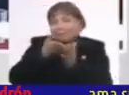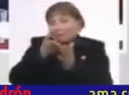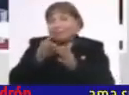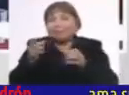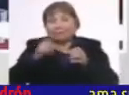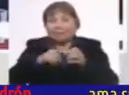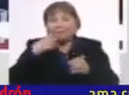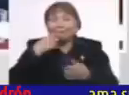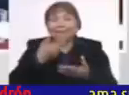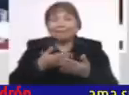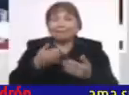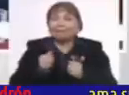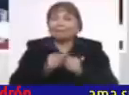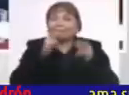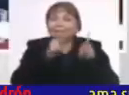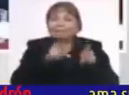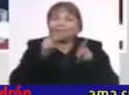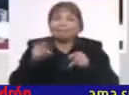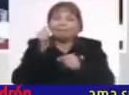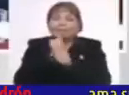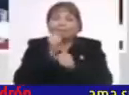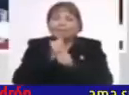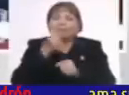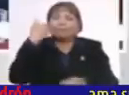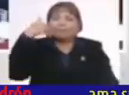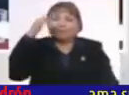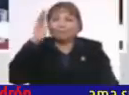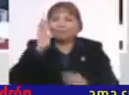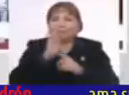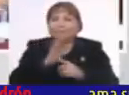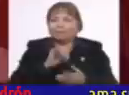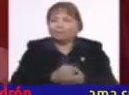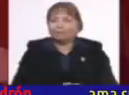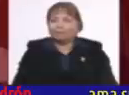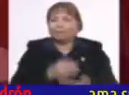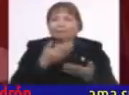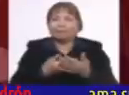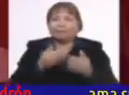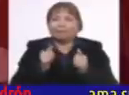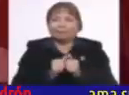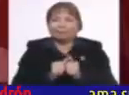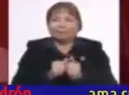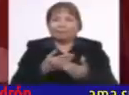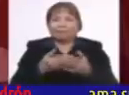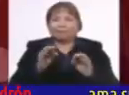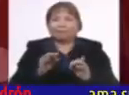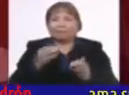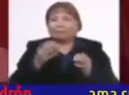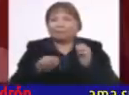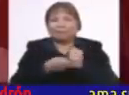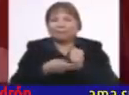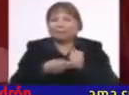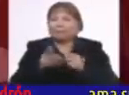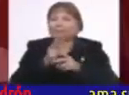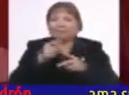inclusive el plan de trabajo fue presentado también ante la comisión de seguridad ciudadana